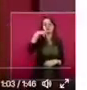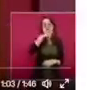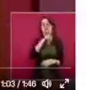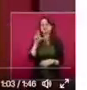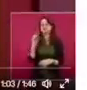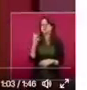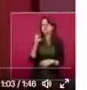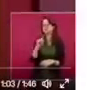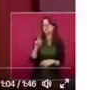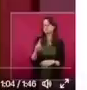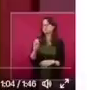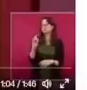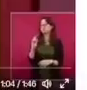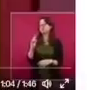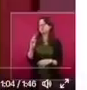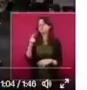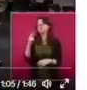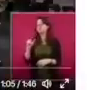y el Reforma,